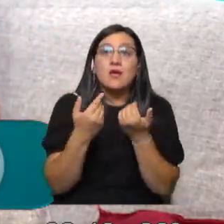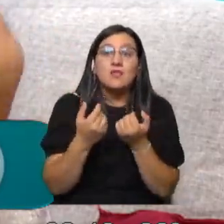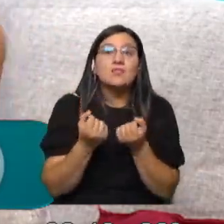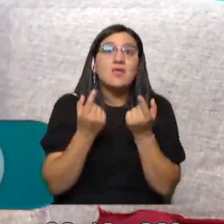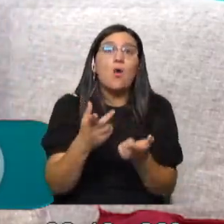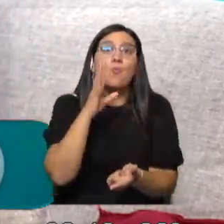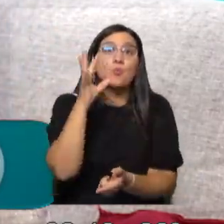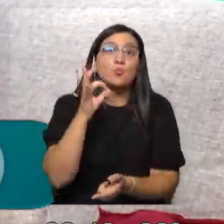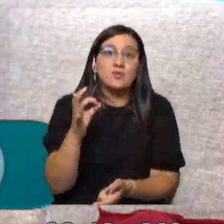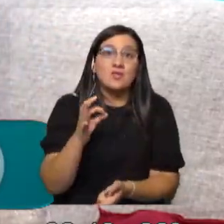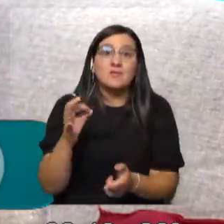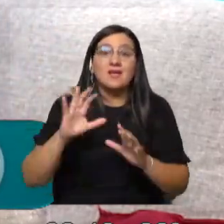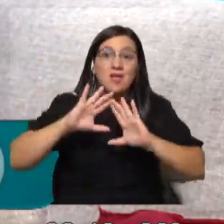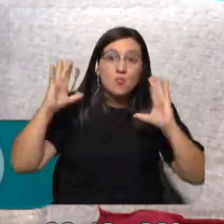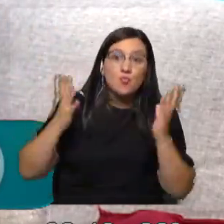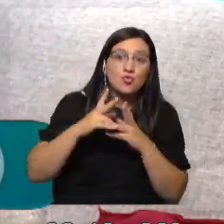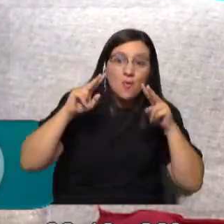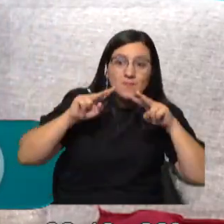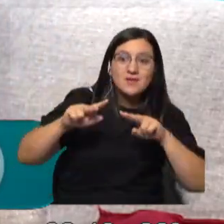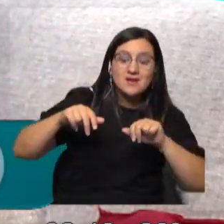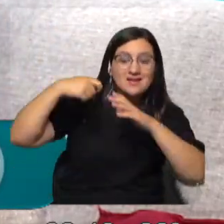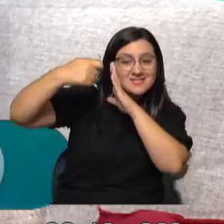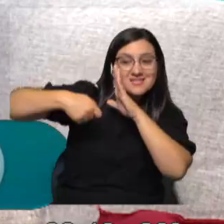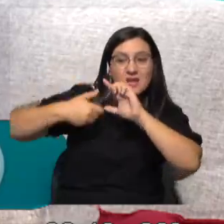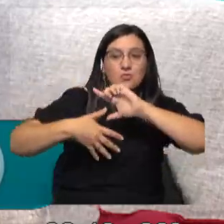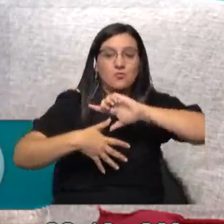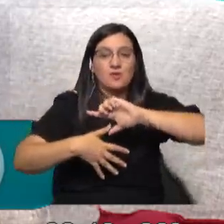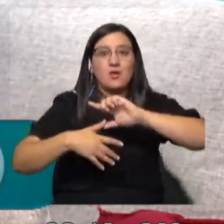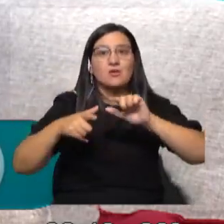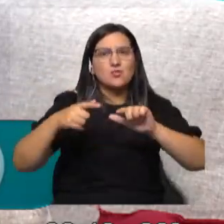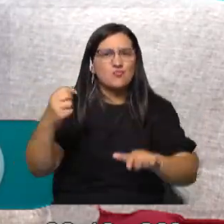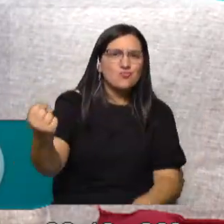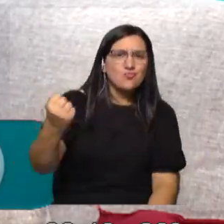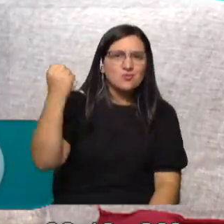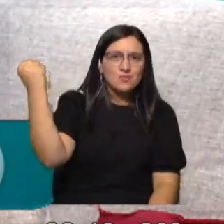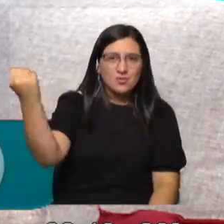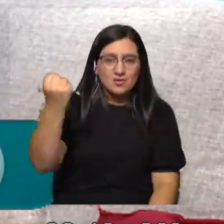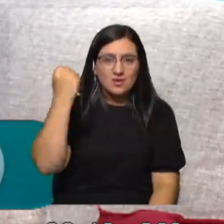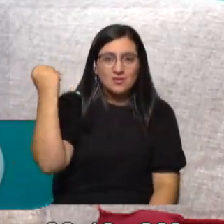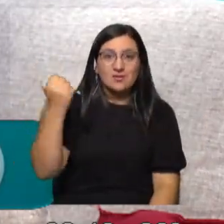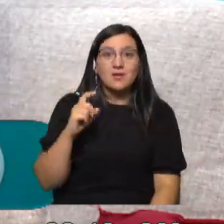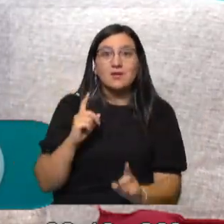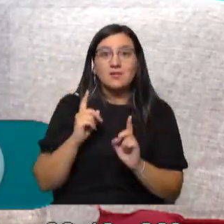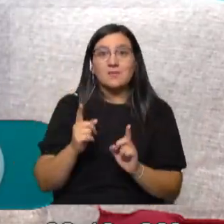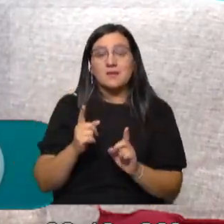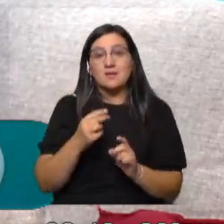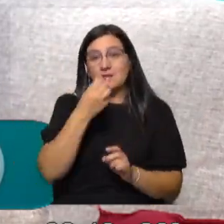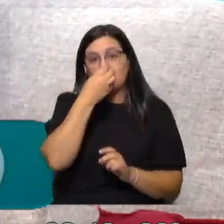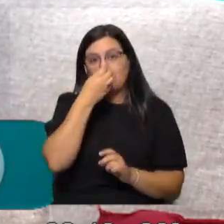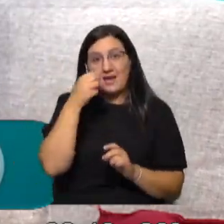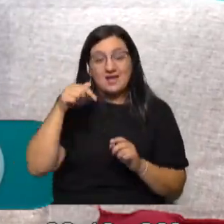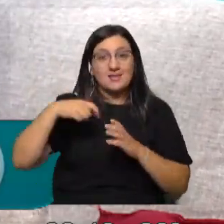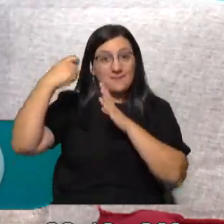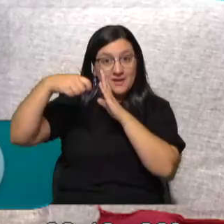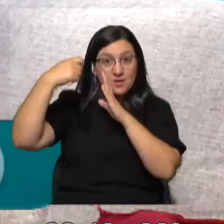del mundo estén mirando el cine latinoamericano. Eso es muy importante. Y después también, en particular para esta película,